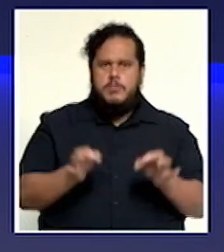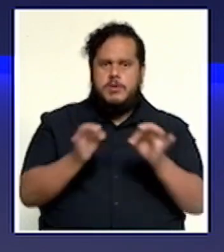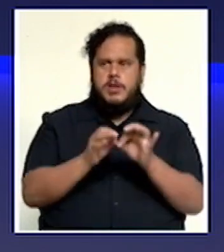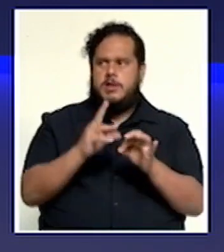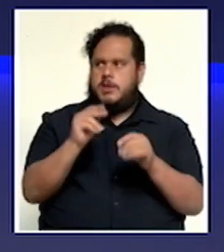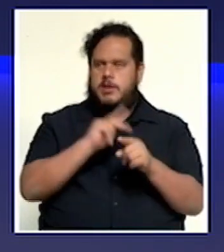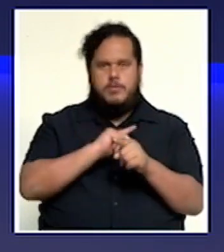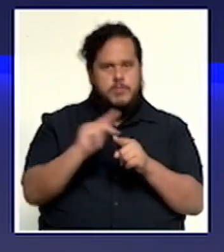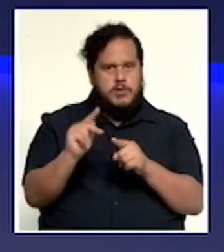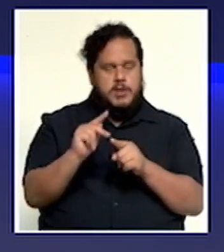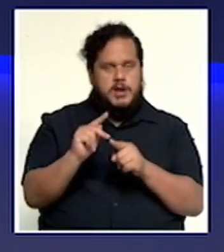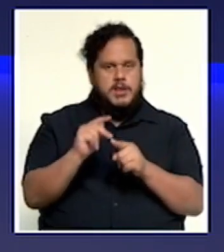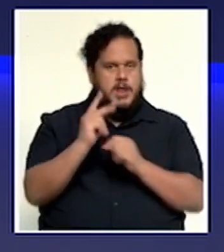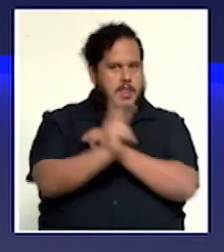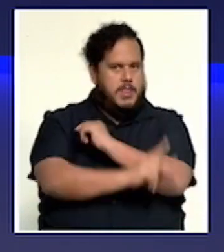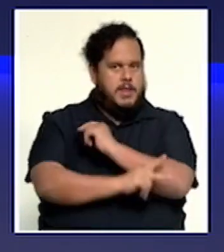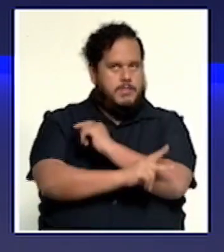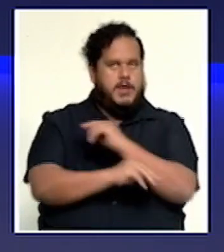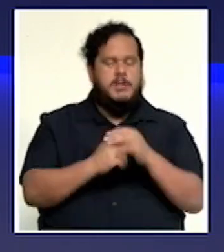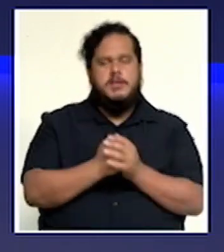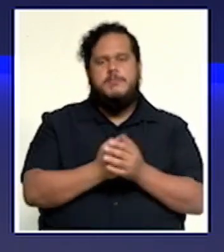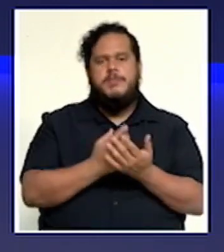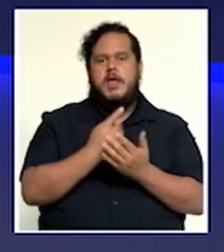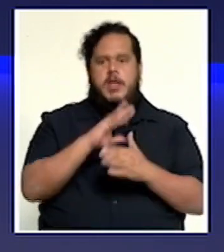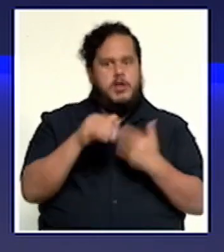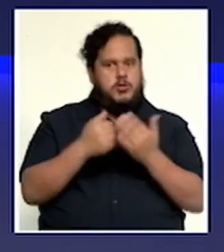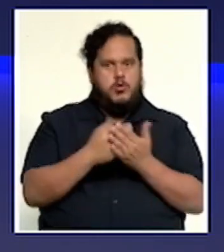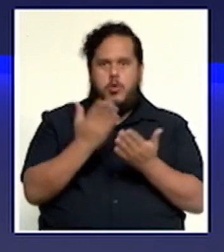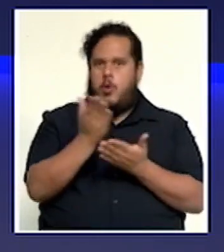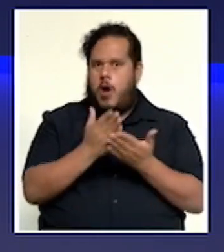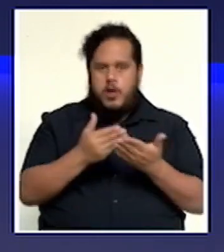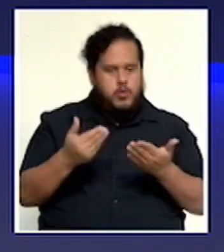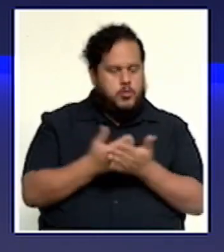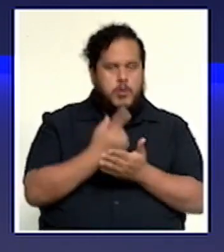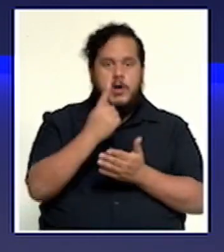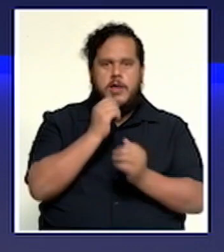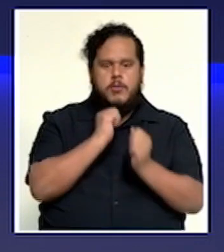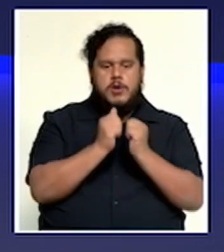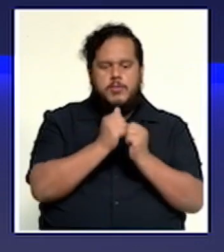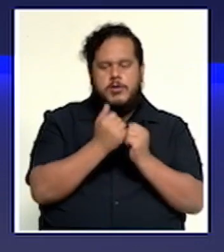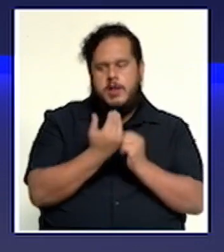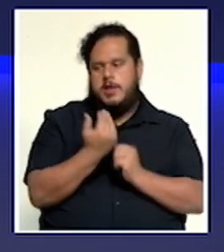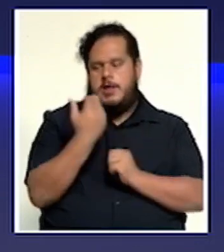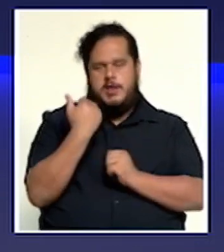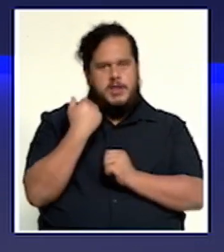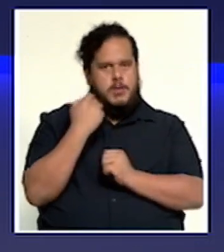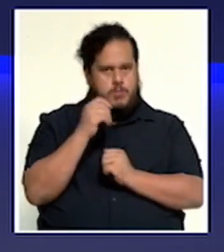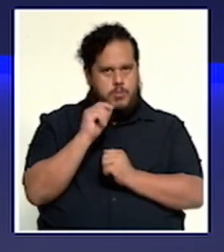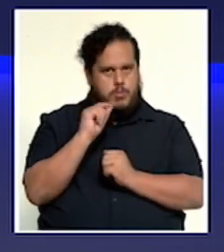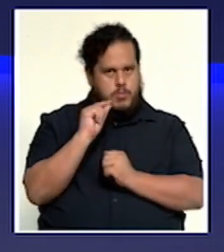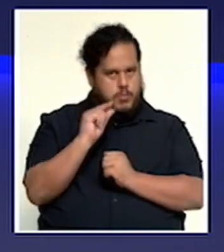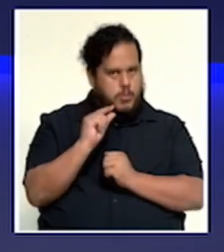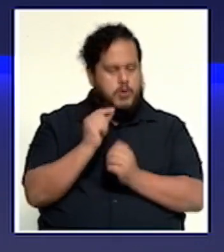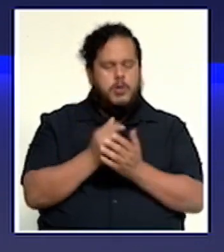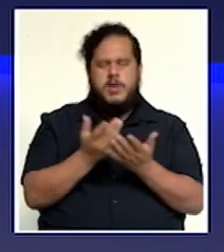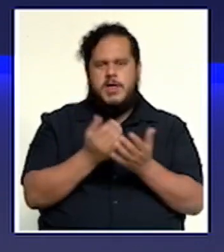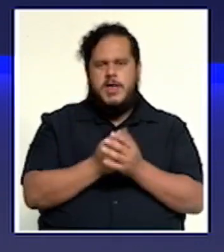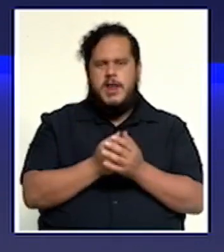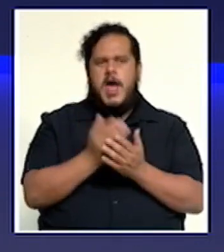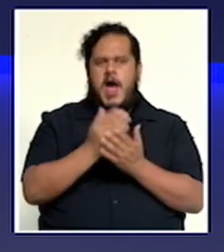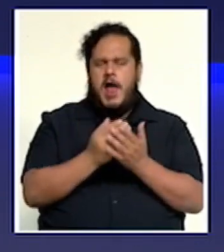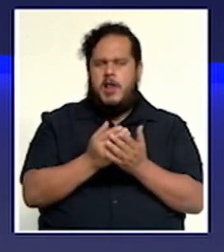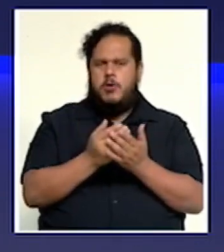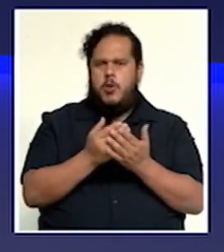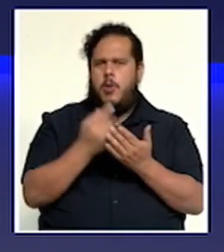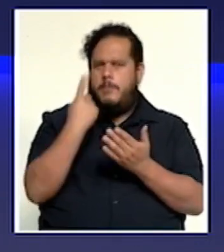y profesionales del país es toda una novedad en un deporte que hasta hace muy poco era coto casi